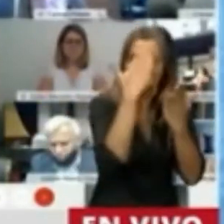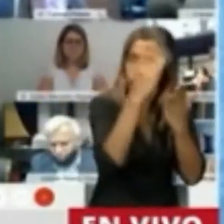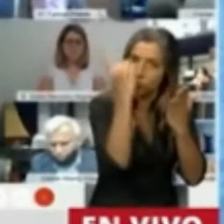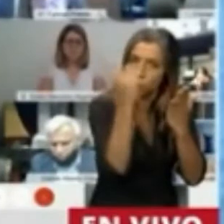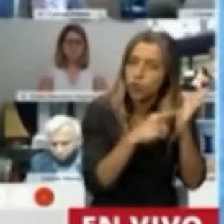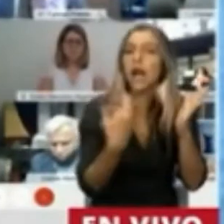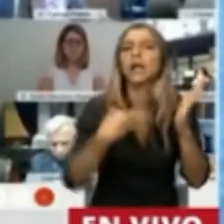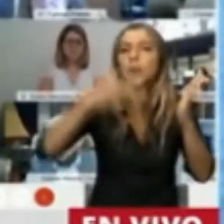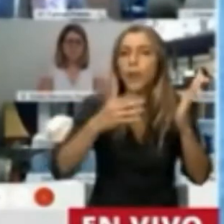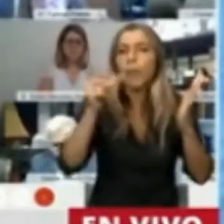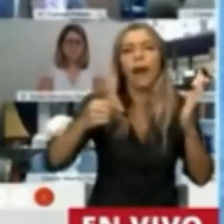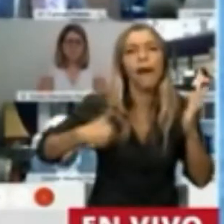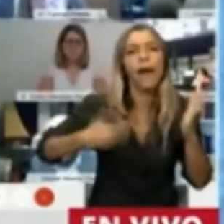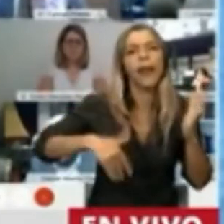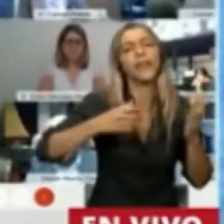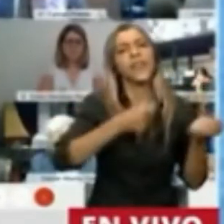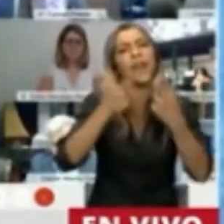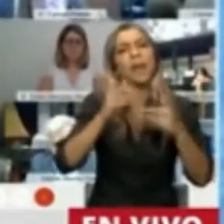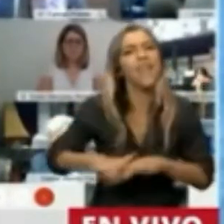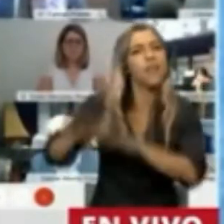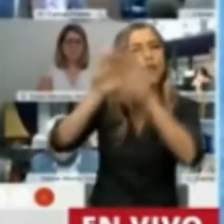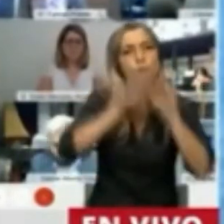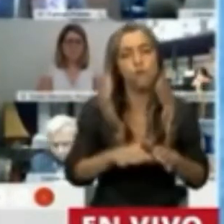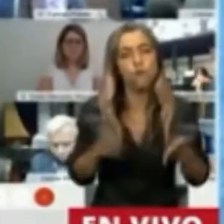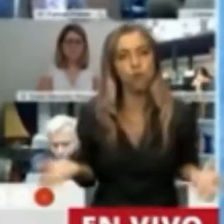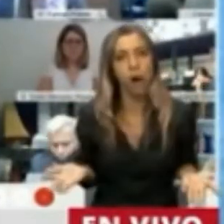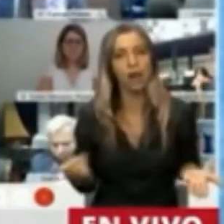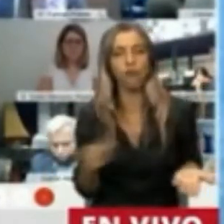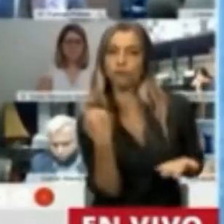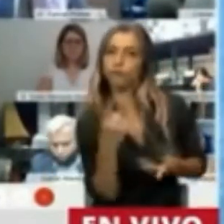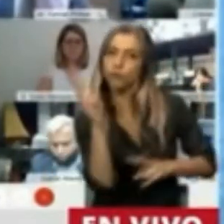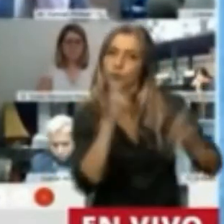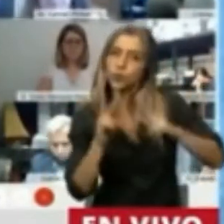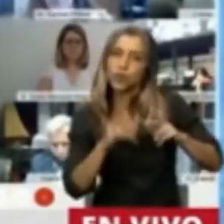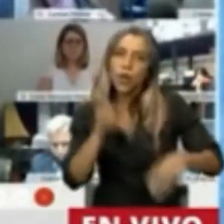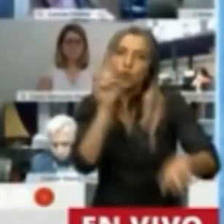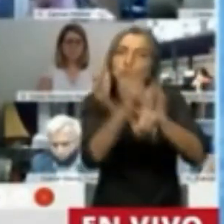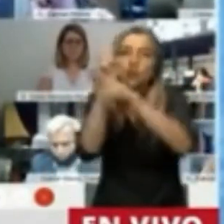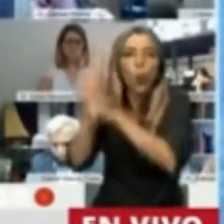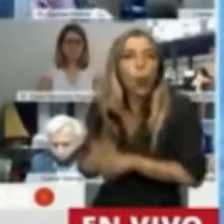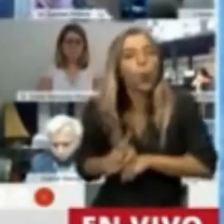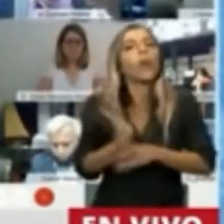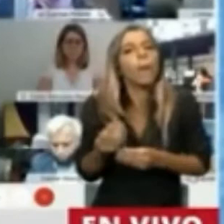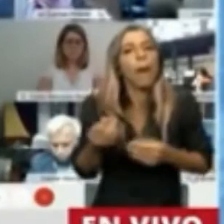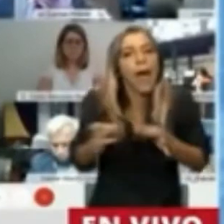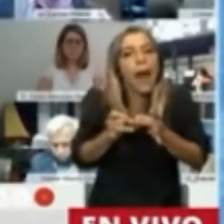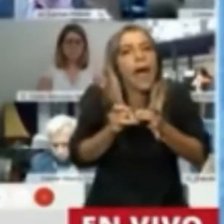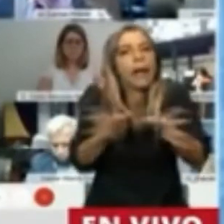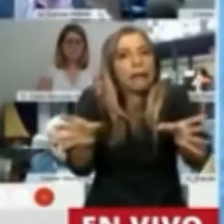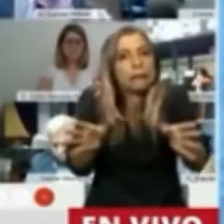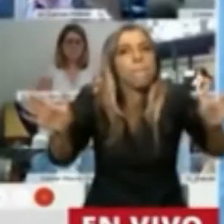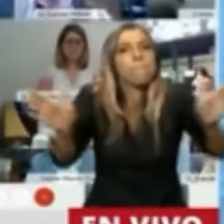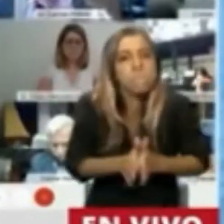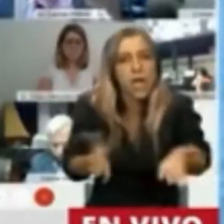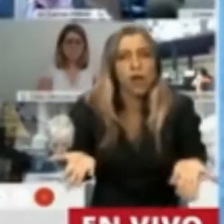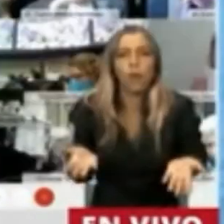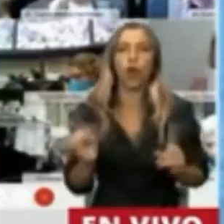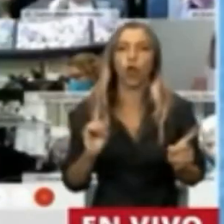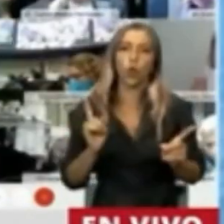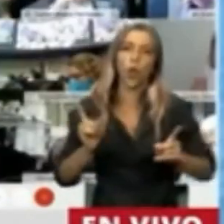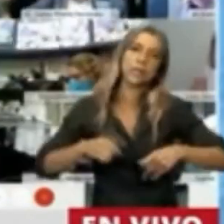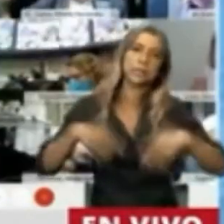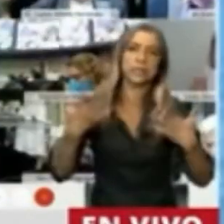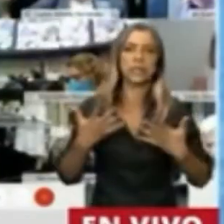y la inteligente, concienzuda y rigurosa cuidado de que la pandemia no se extienda. Pero no a costa